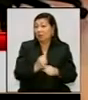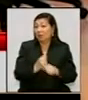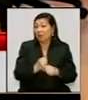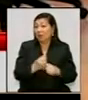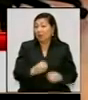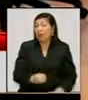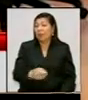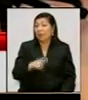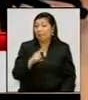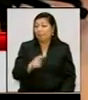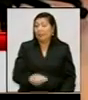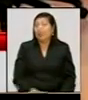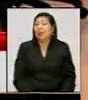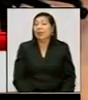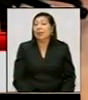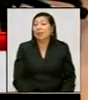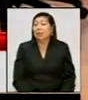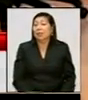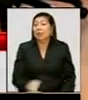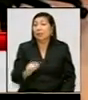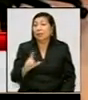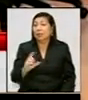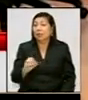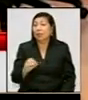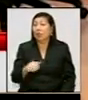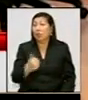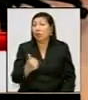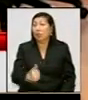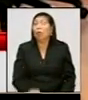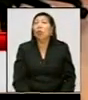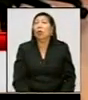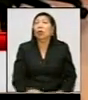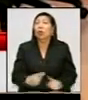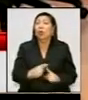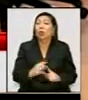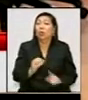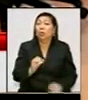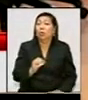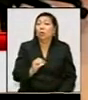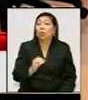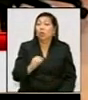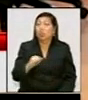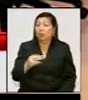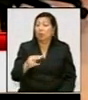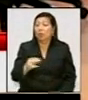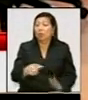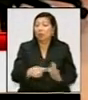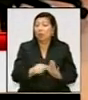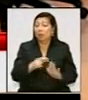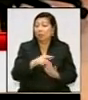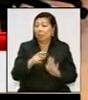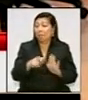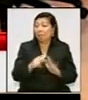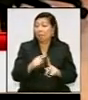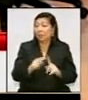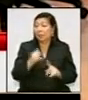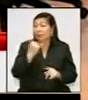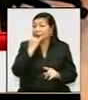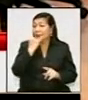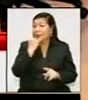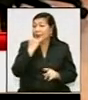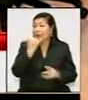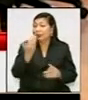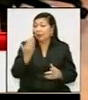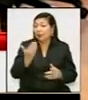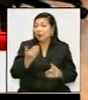Sao del Perú de Hilo y de Toquepala y Cuajone. Tengo entendido que ellos presentaron su carta, pero por un error lo han